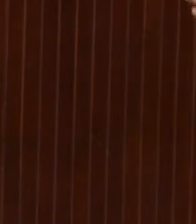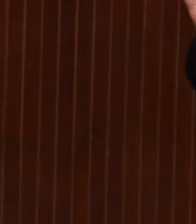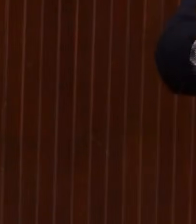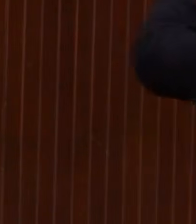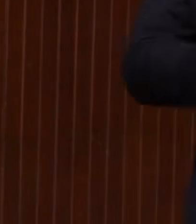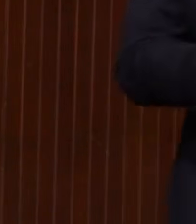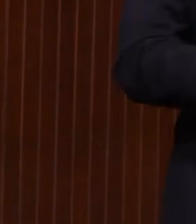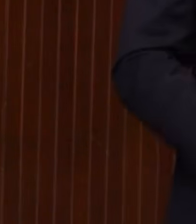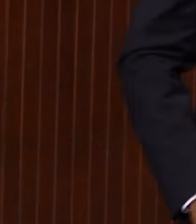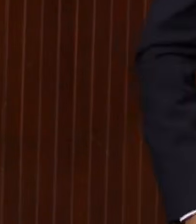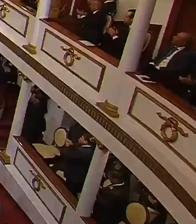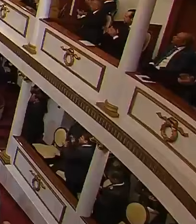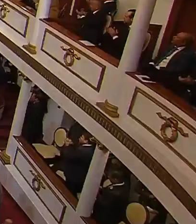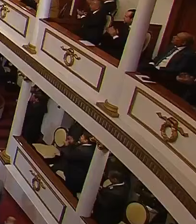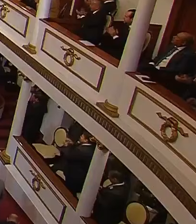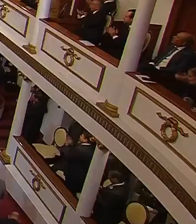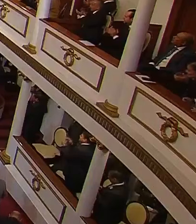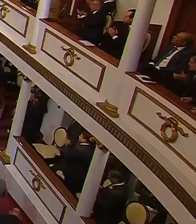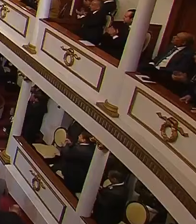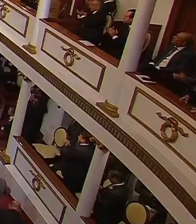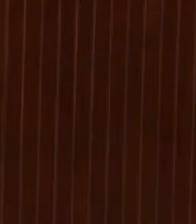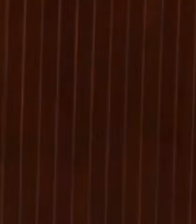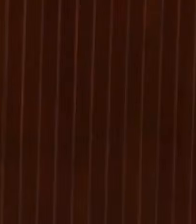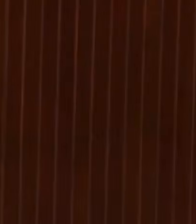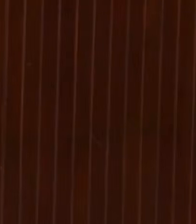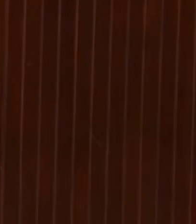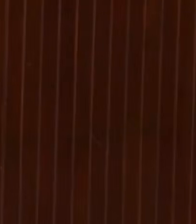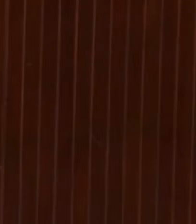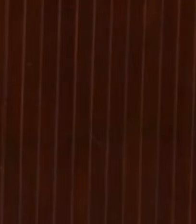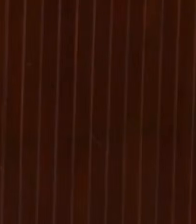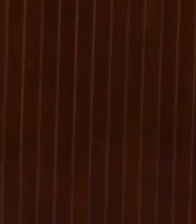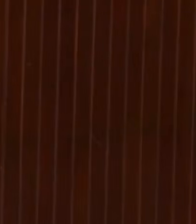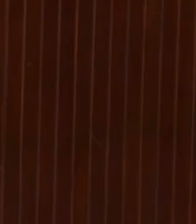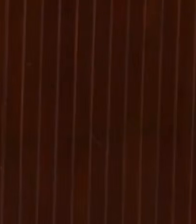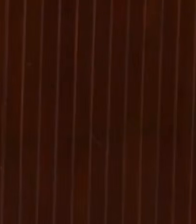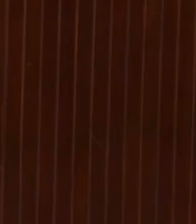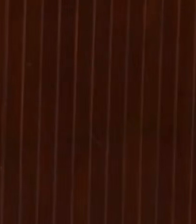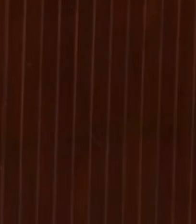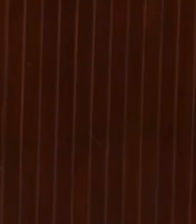1917! ¡Que viva el pueblo de México!